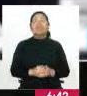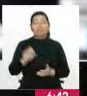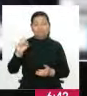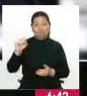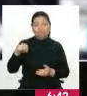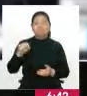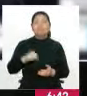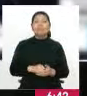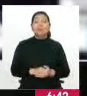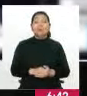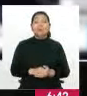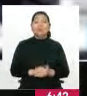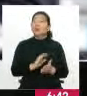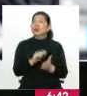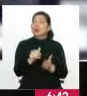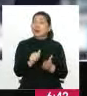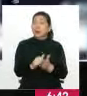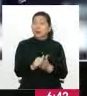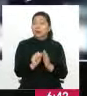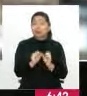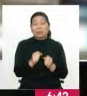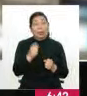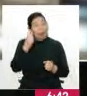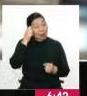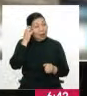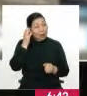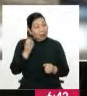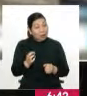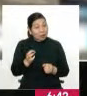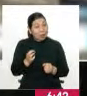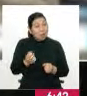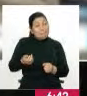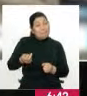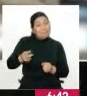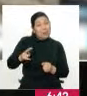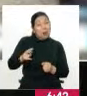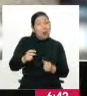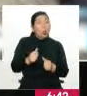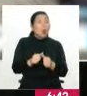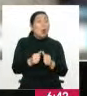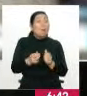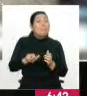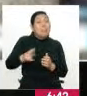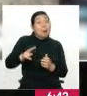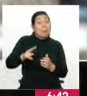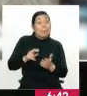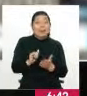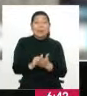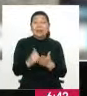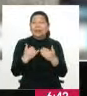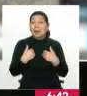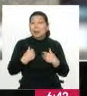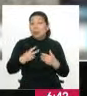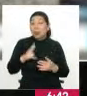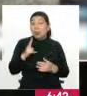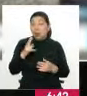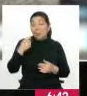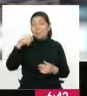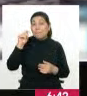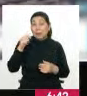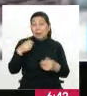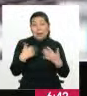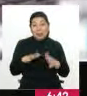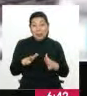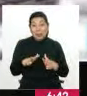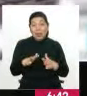Sí, exacto. De todas maneras, creemos que se va a incrementar el número de casos. Al momento tenemos un incremento de 2% ya